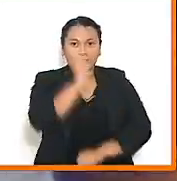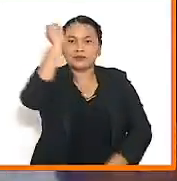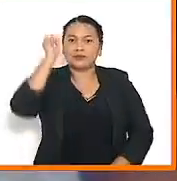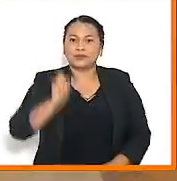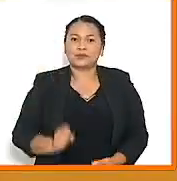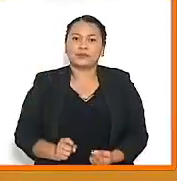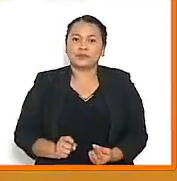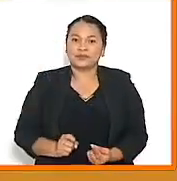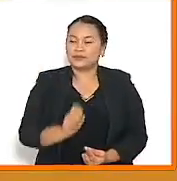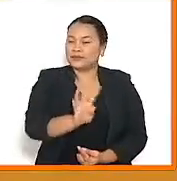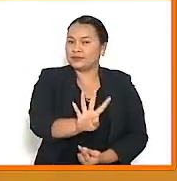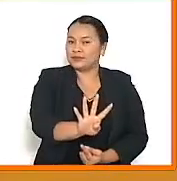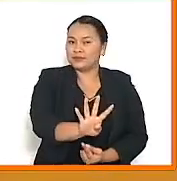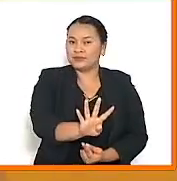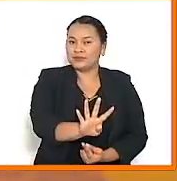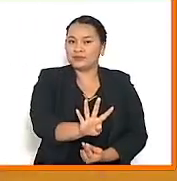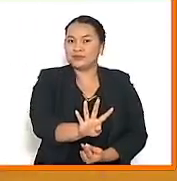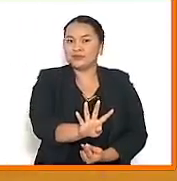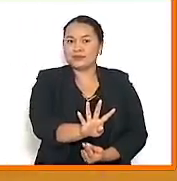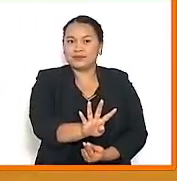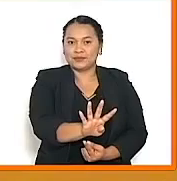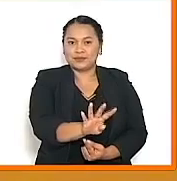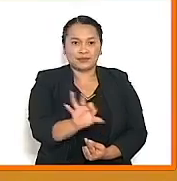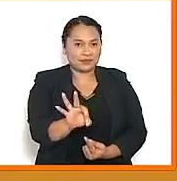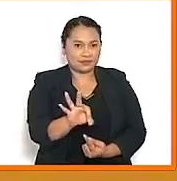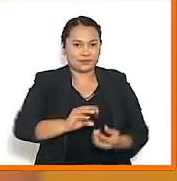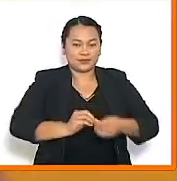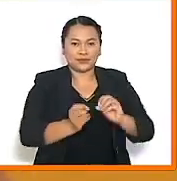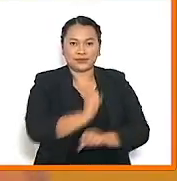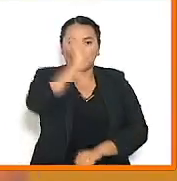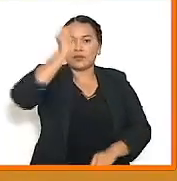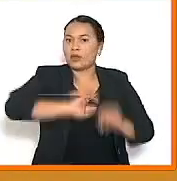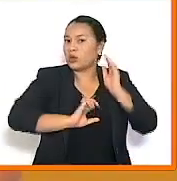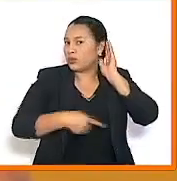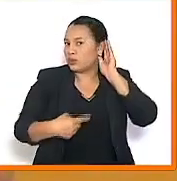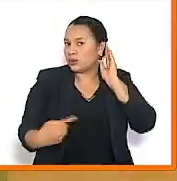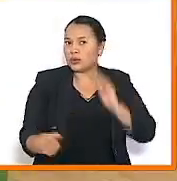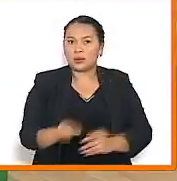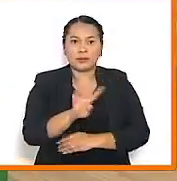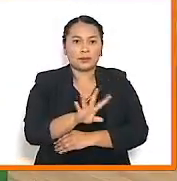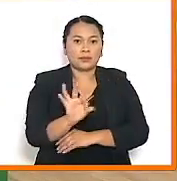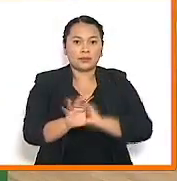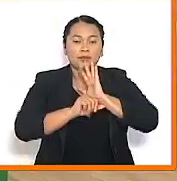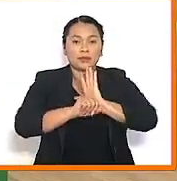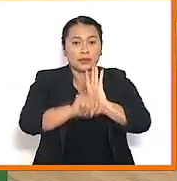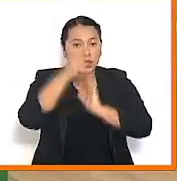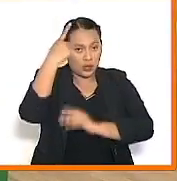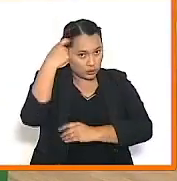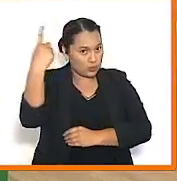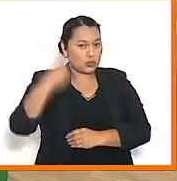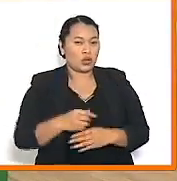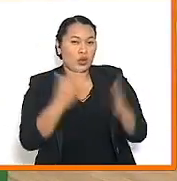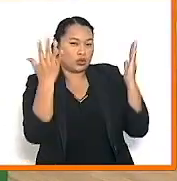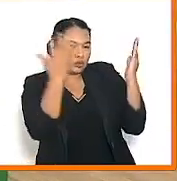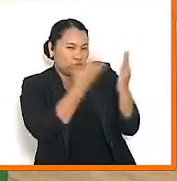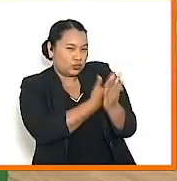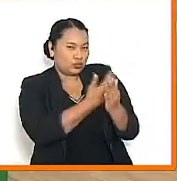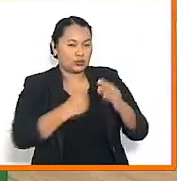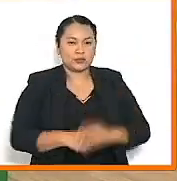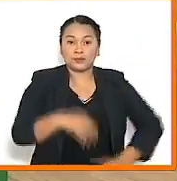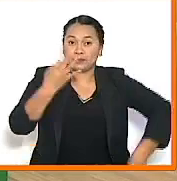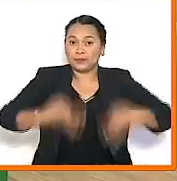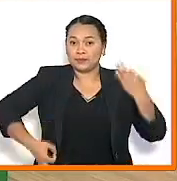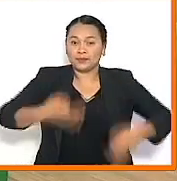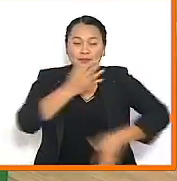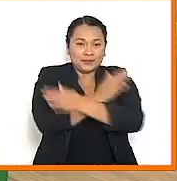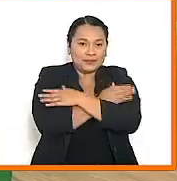4, segundo dígito, el 9, número favorecido para Diaria, 49, con su símbolo de sueños sombra. Muchas felicidades.